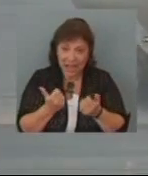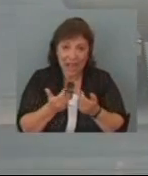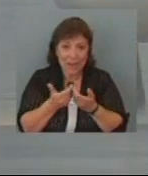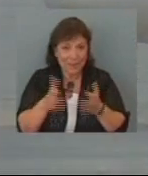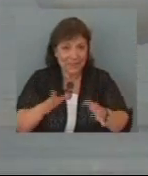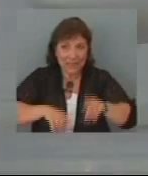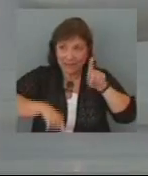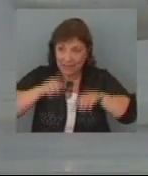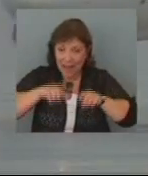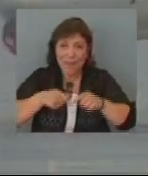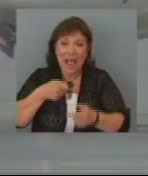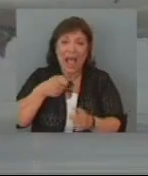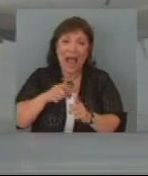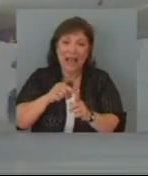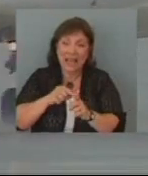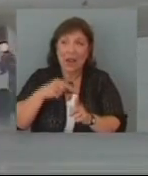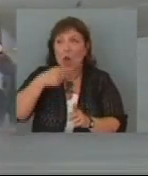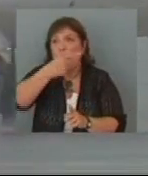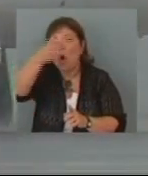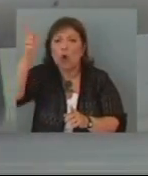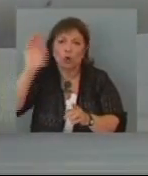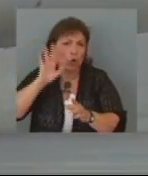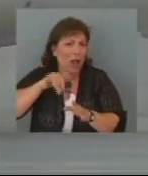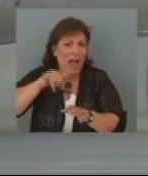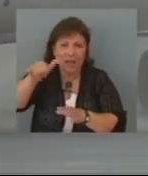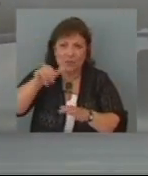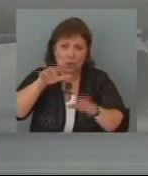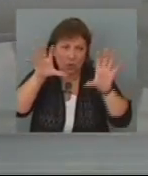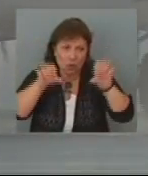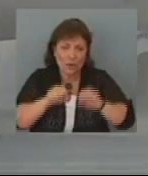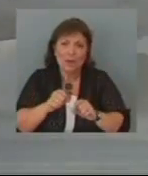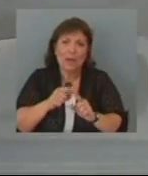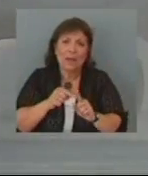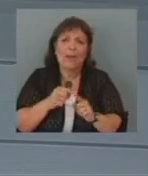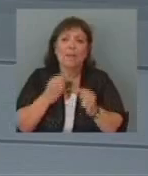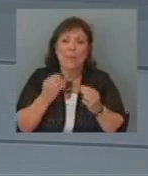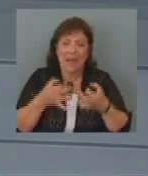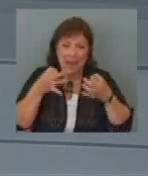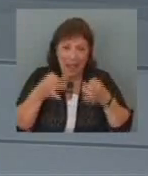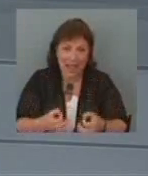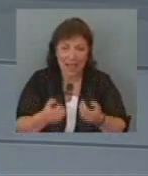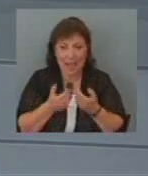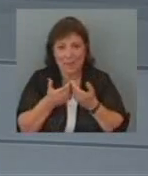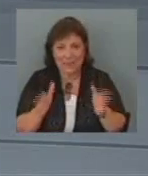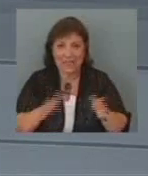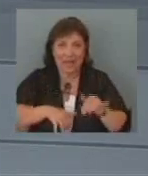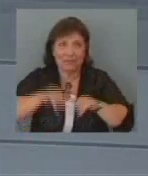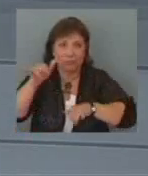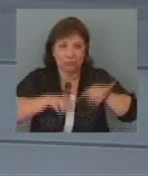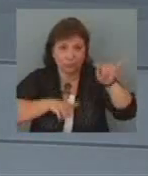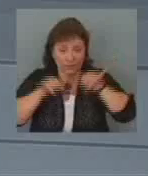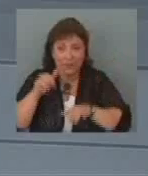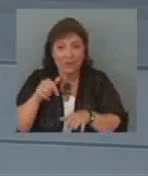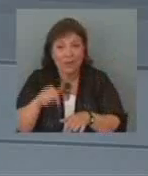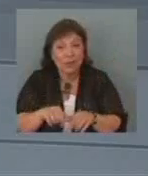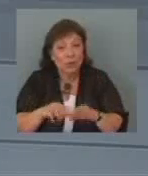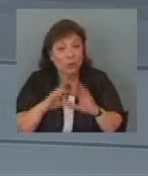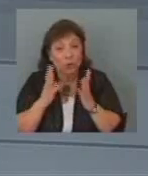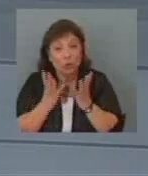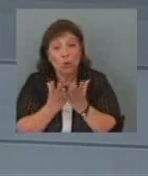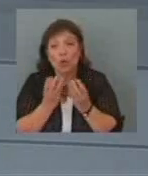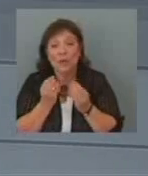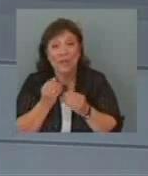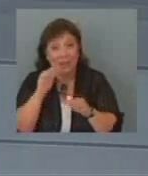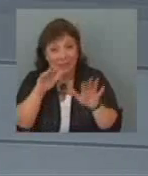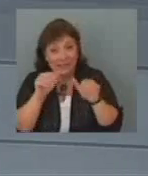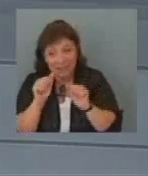las gestiones para alquilar otras aeronaves con el objetivo de concretar la operativa y comenzar a volar. Todo esto en el marco de la